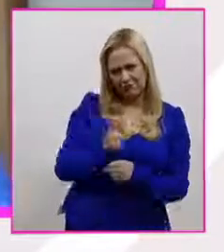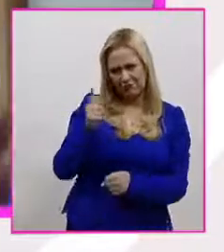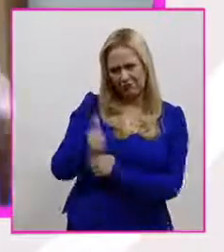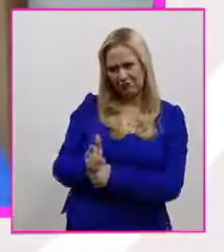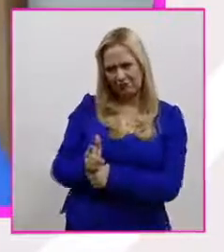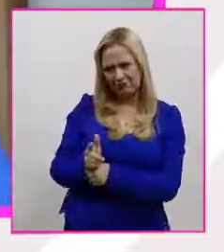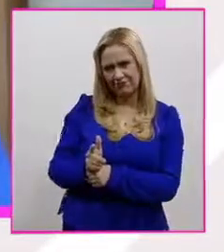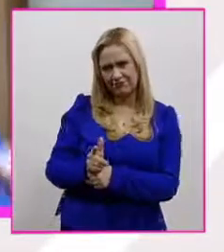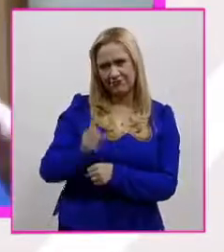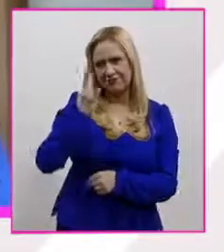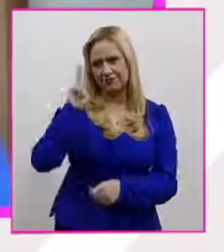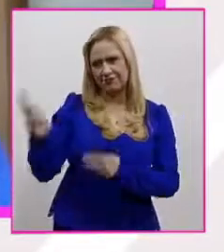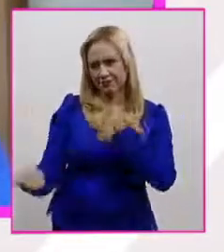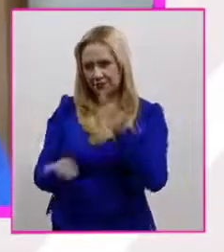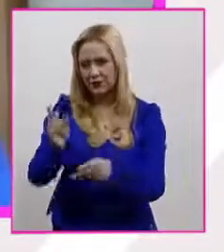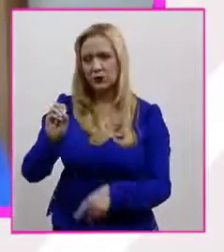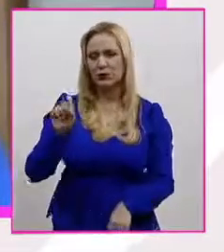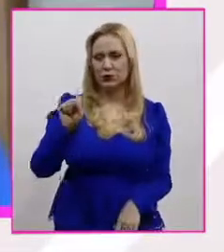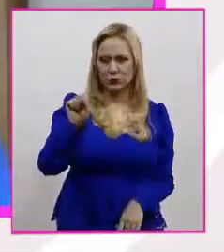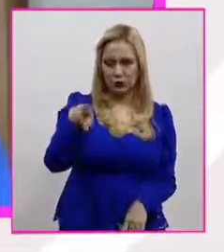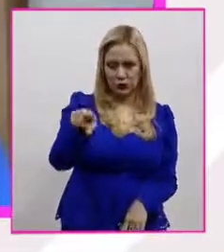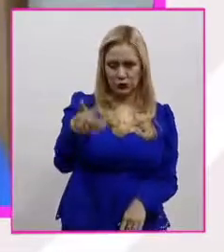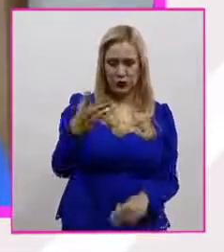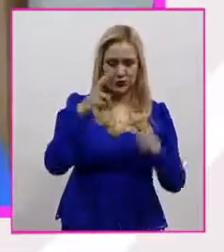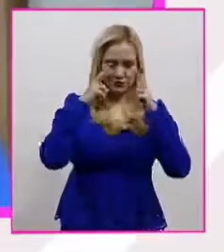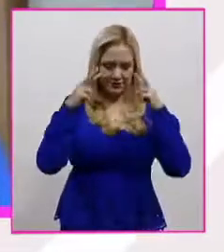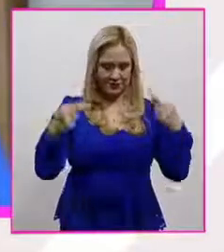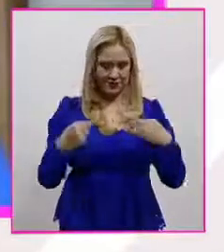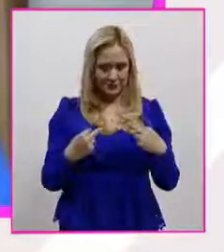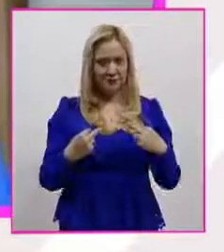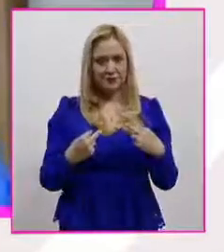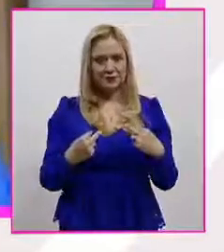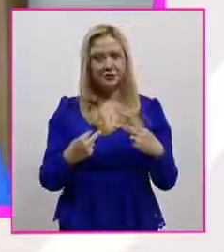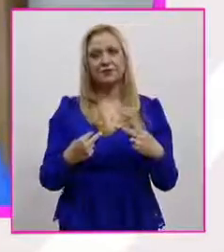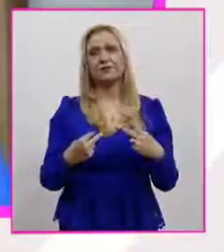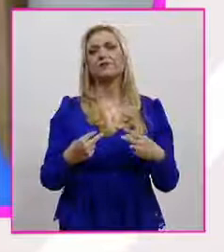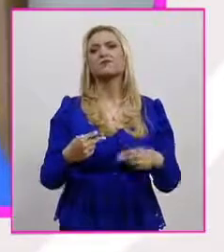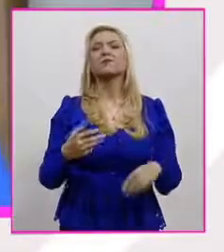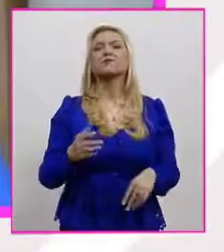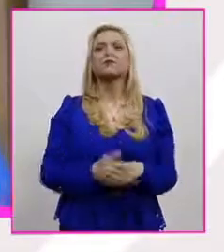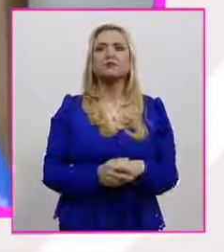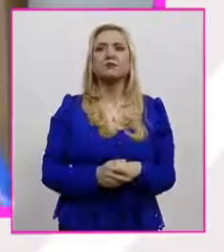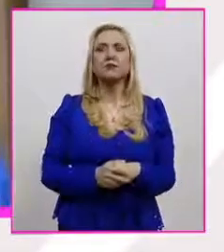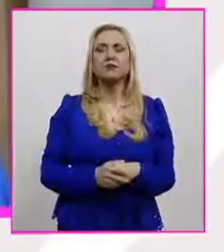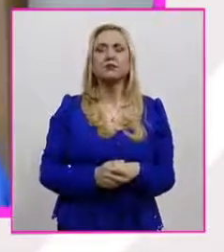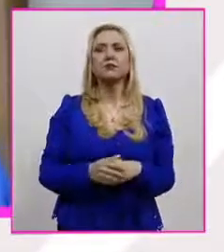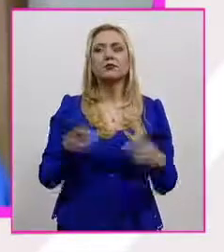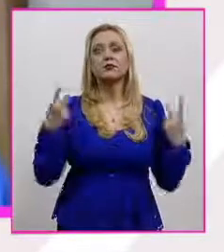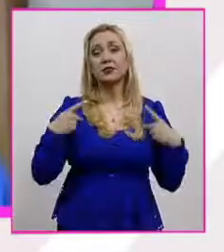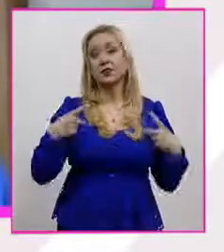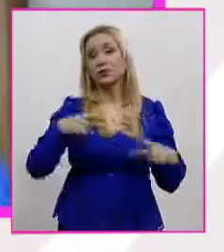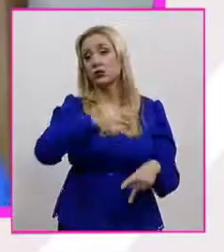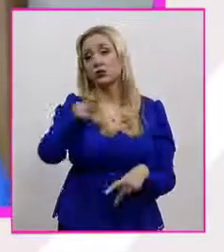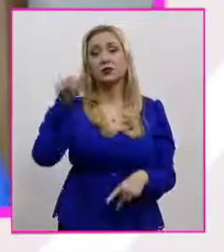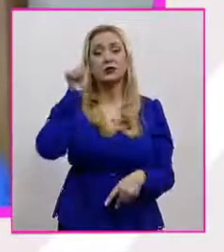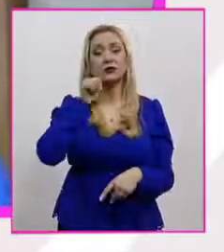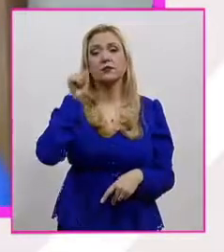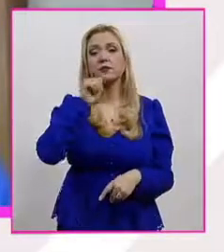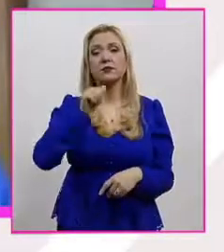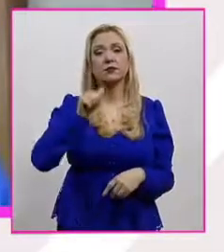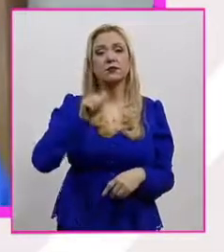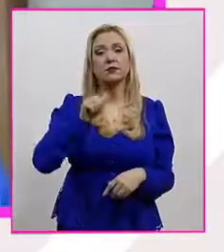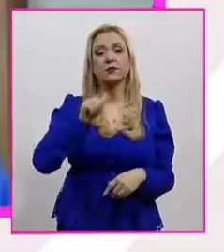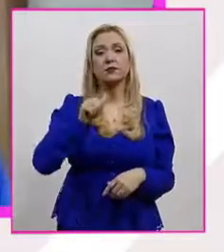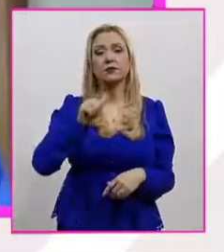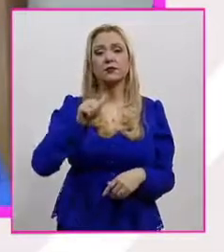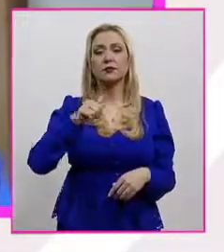tanto aquella realizada por las entrevistadores como por las propias personas, es que las personas tienden a reportarse un tono de